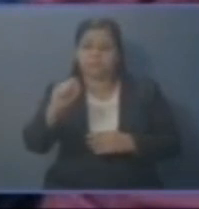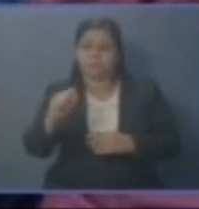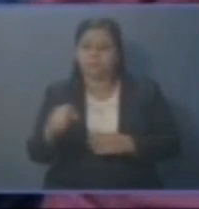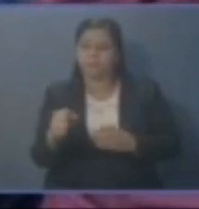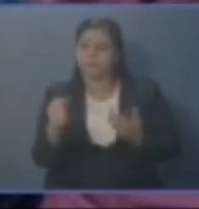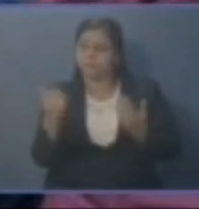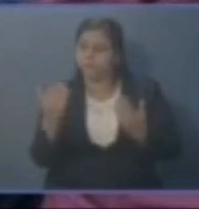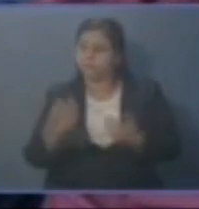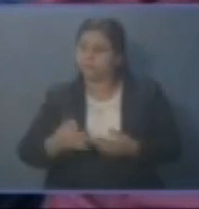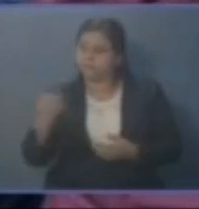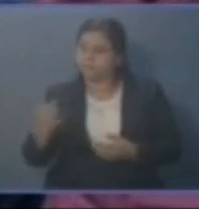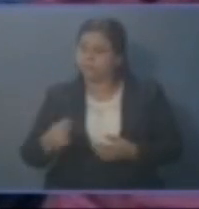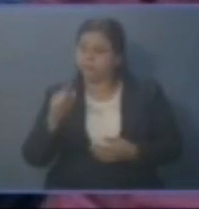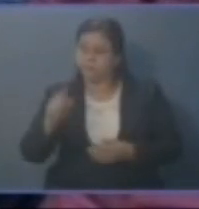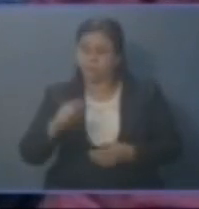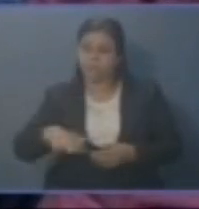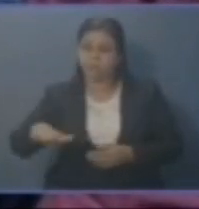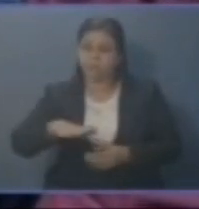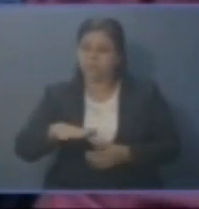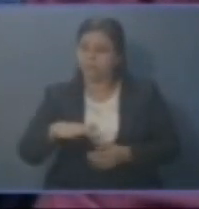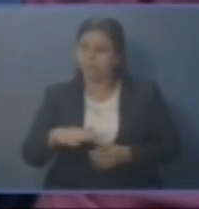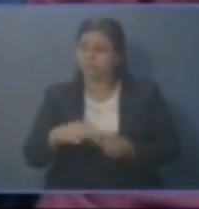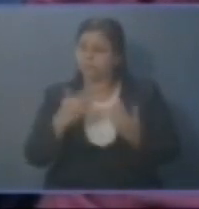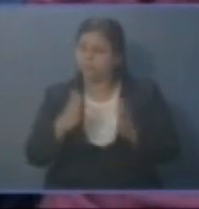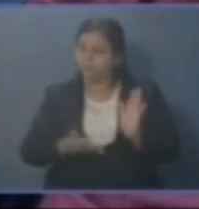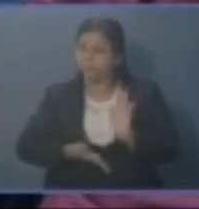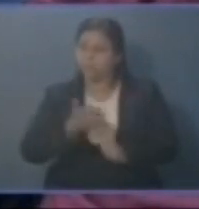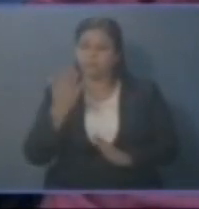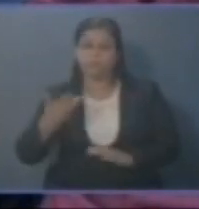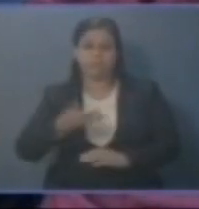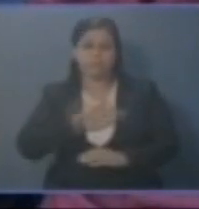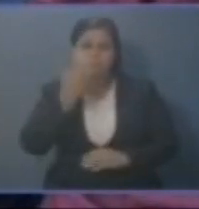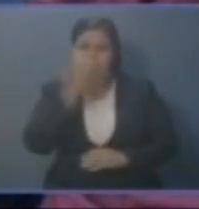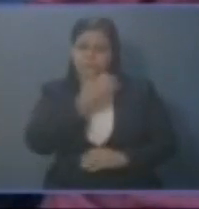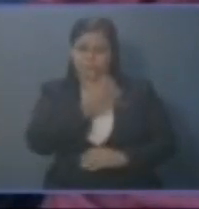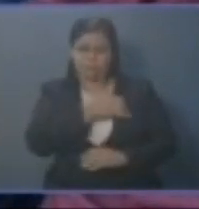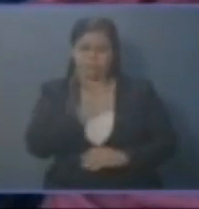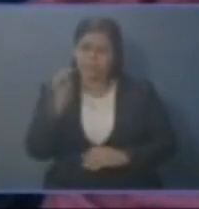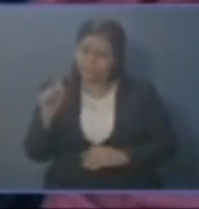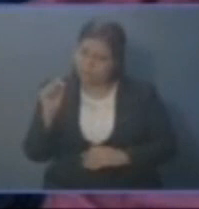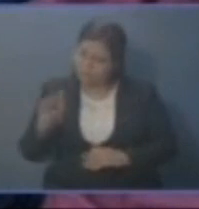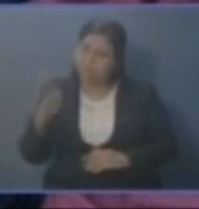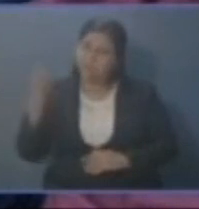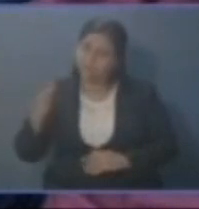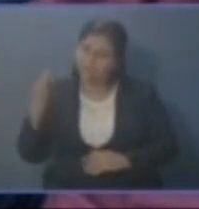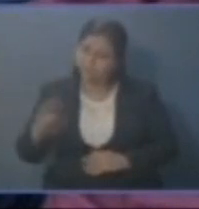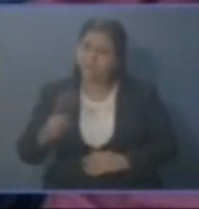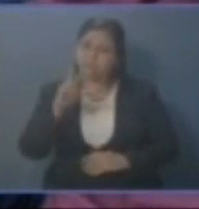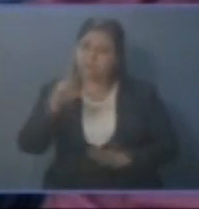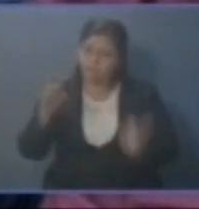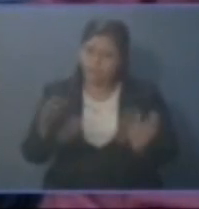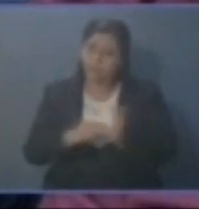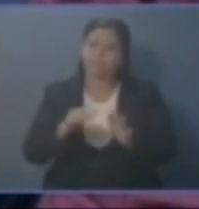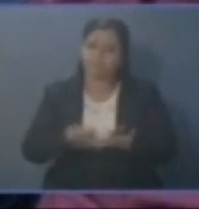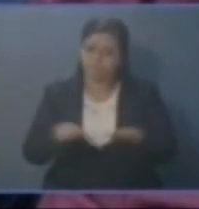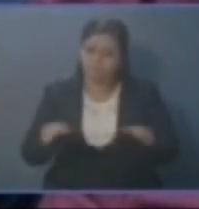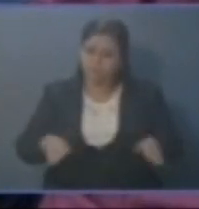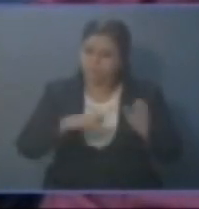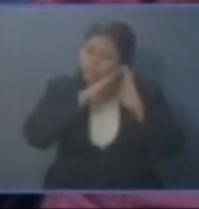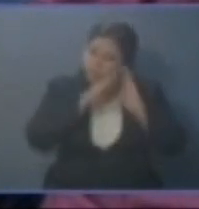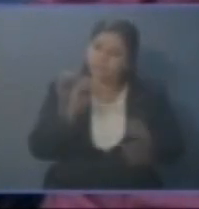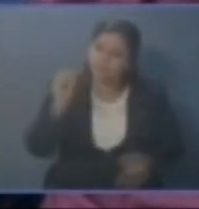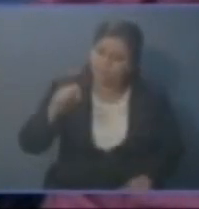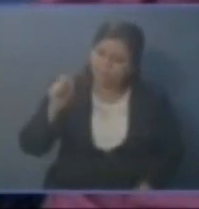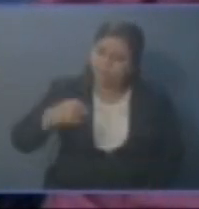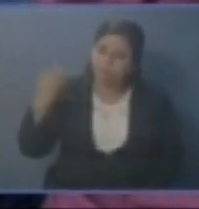que debería ser el centro médico que nos llenara de orgullo a los salvadoreños, ahí sí debería haber 3.000 camas,